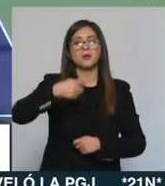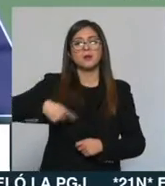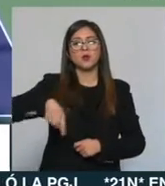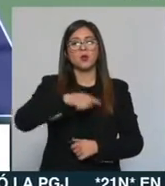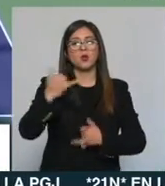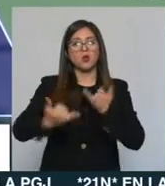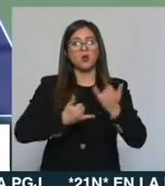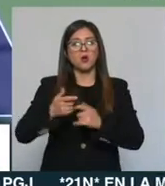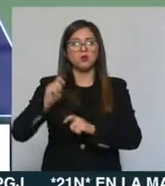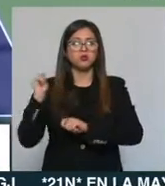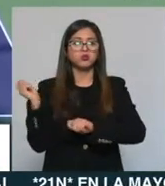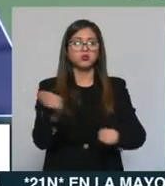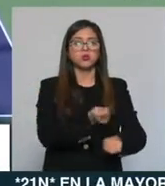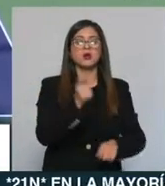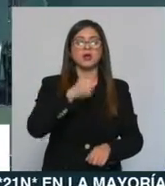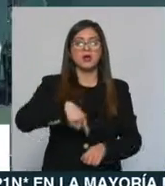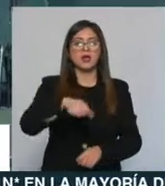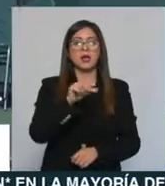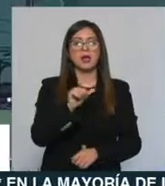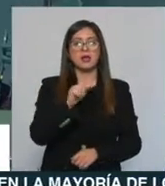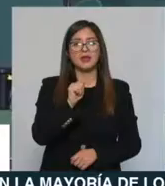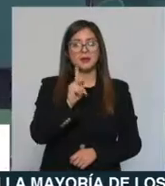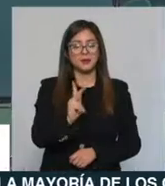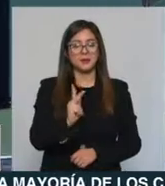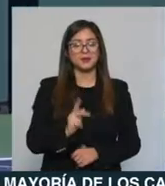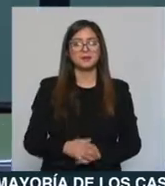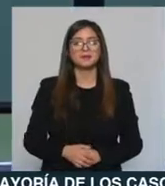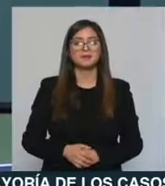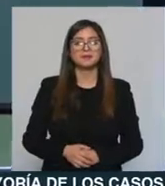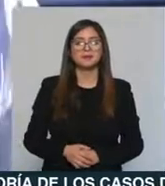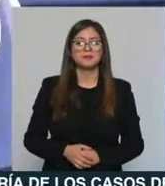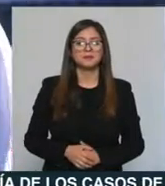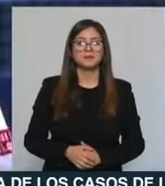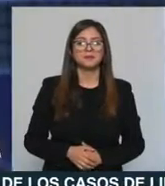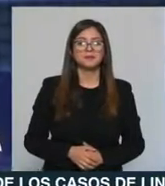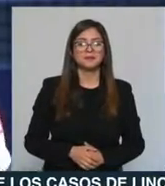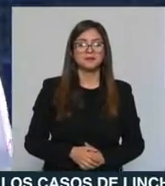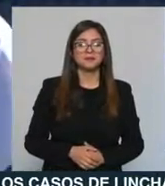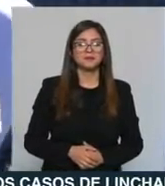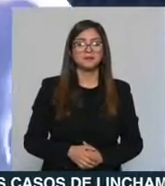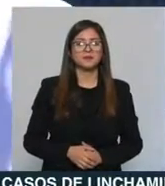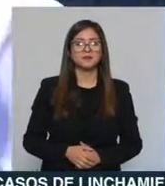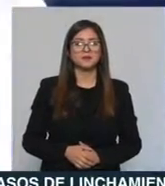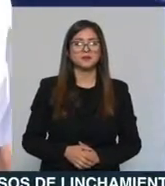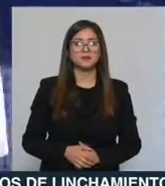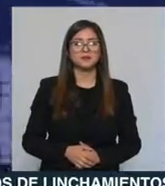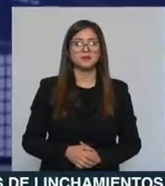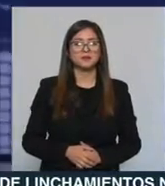carrera para el número 9 del ranking mundial de la ATP. Jesús Arias, 21 Noticias.